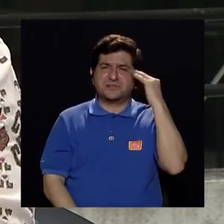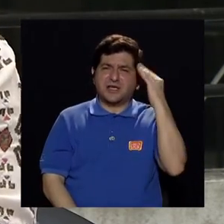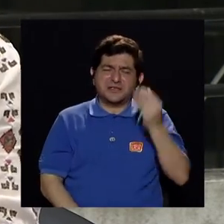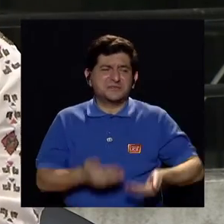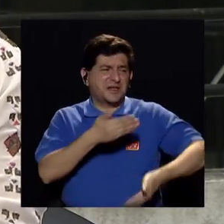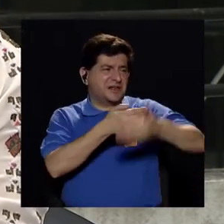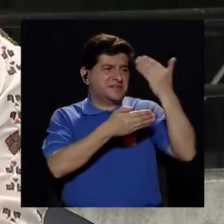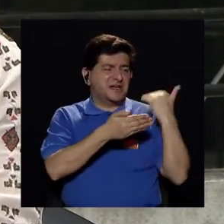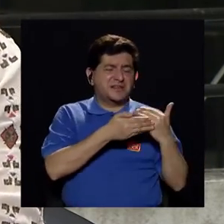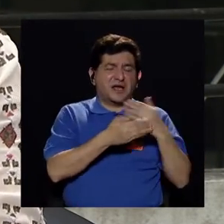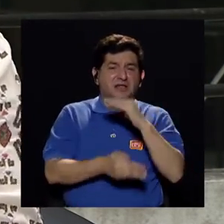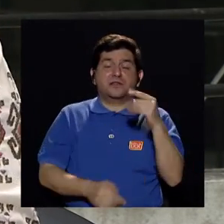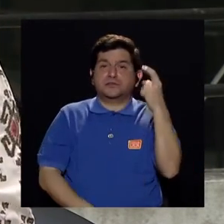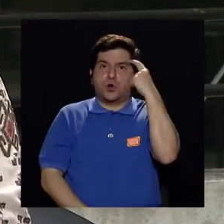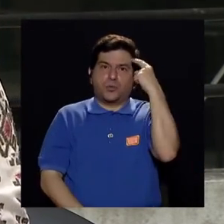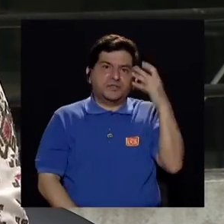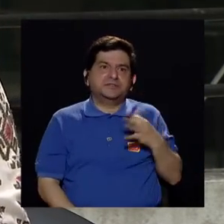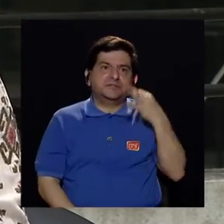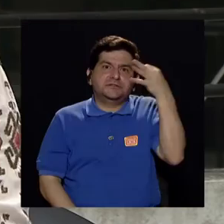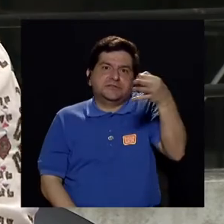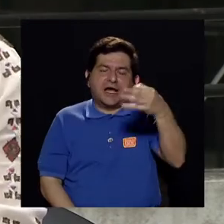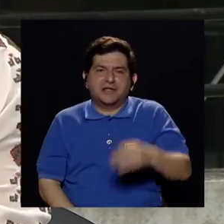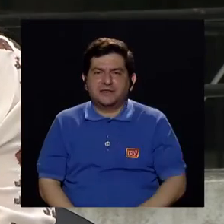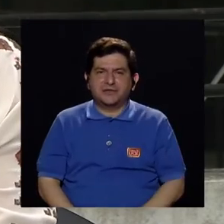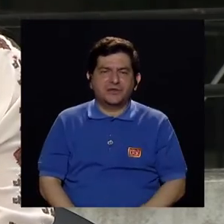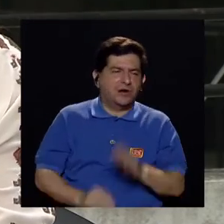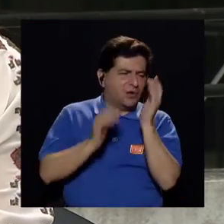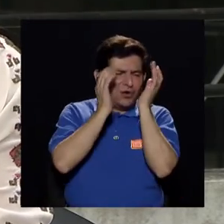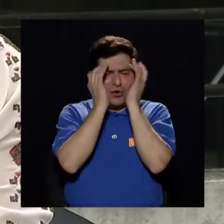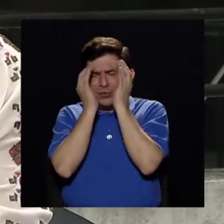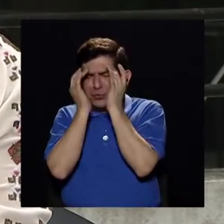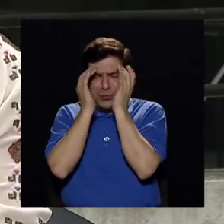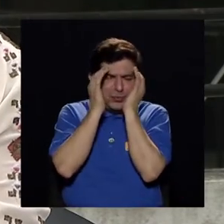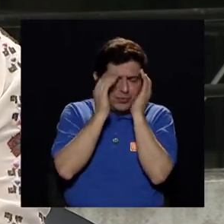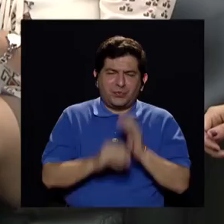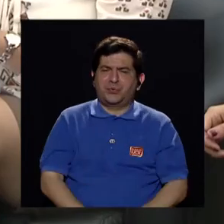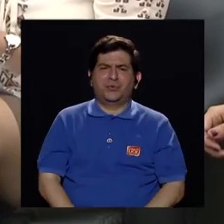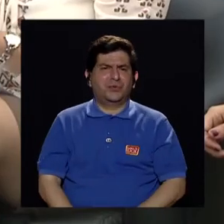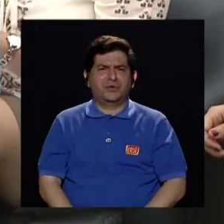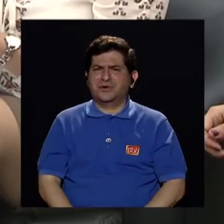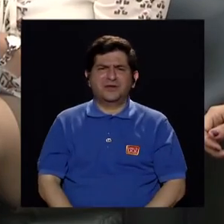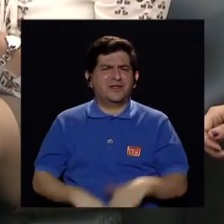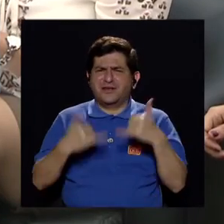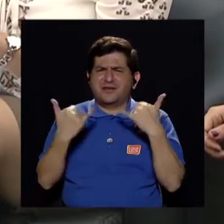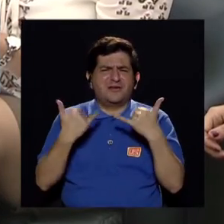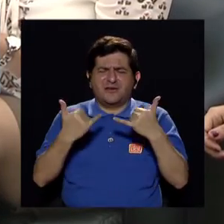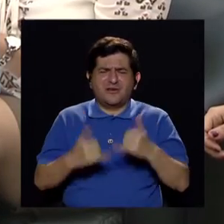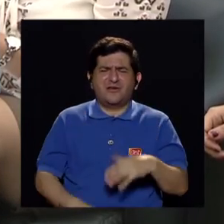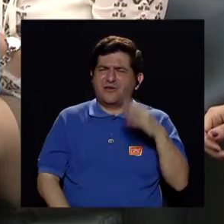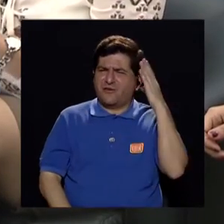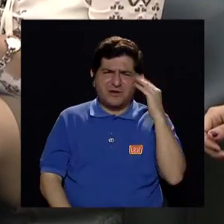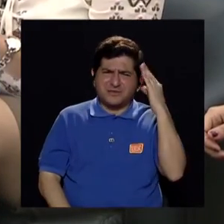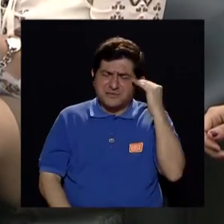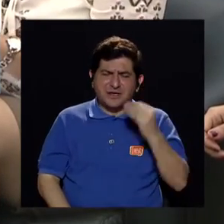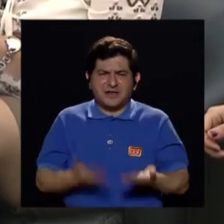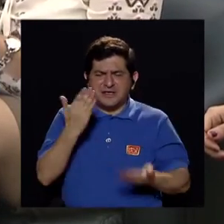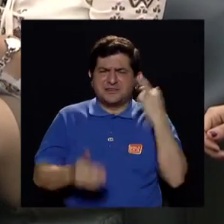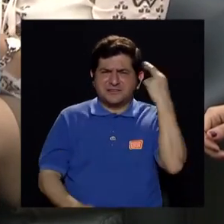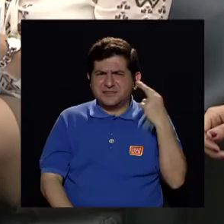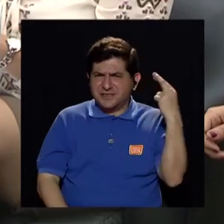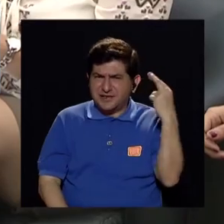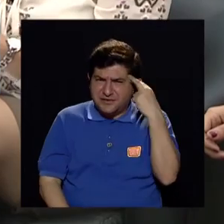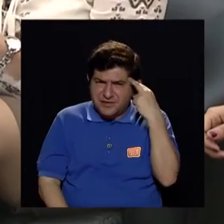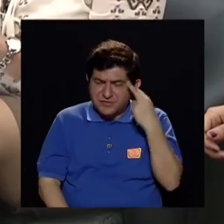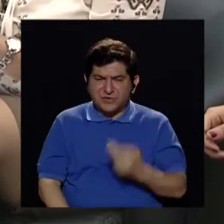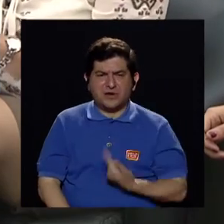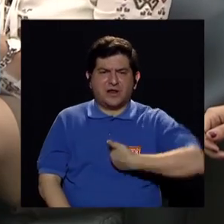el presente, o más bien pensamos tanto en el futuro que nos agobia tanto, y yo creo que sería conveniente tal vez alguna